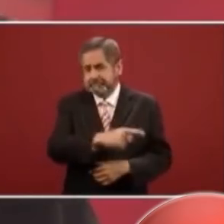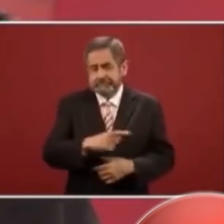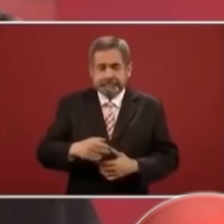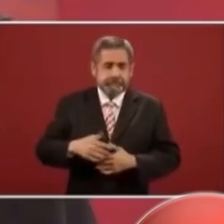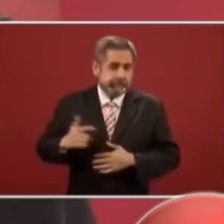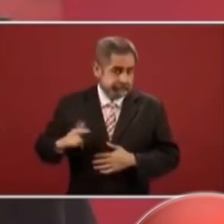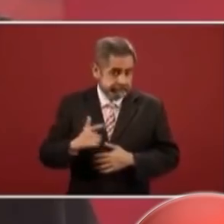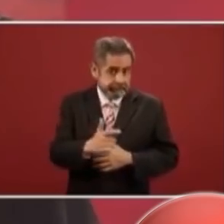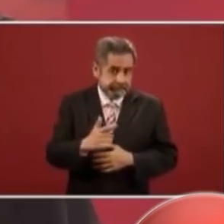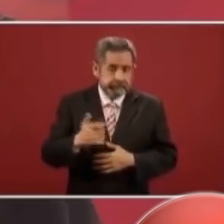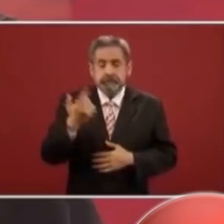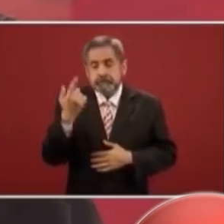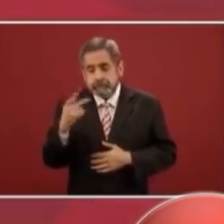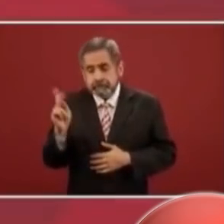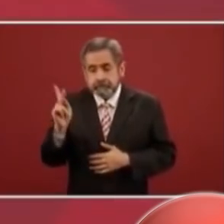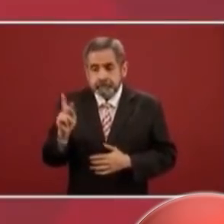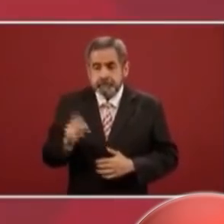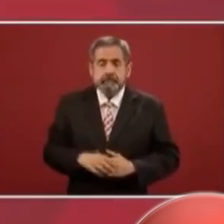pero